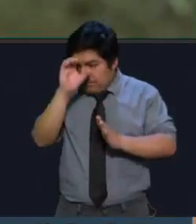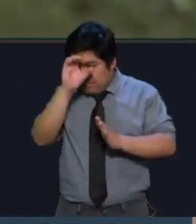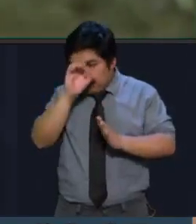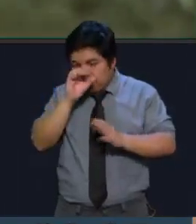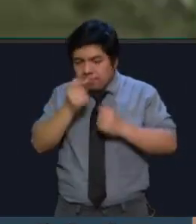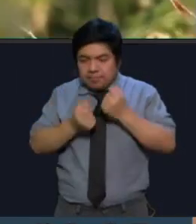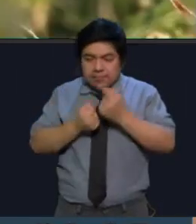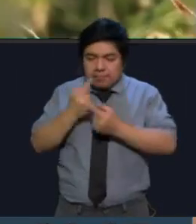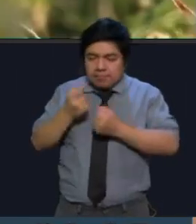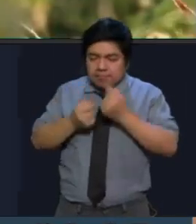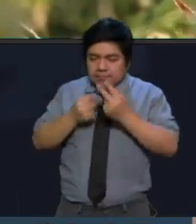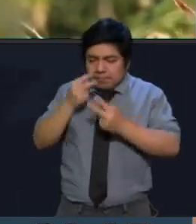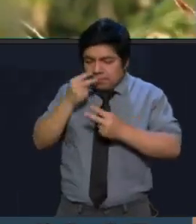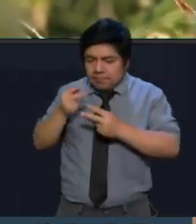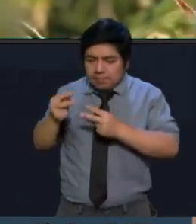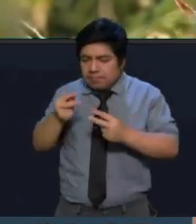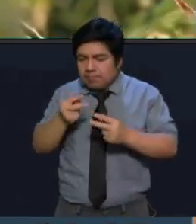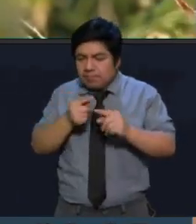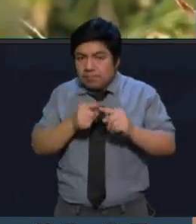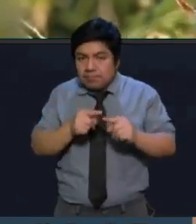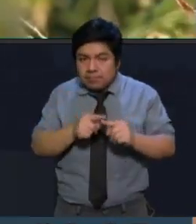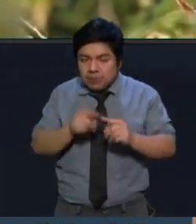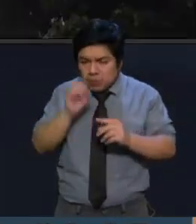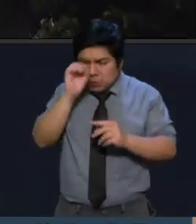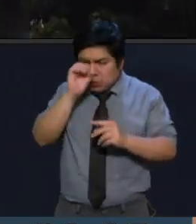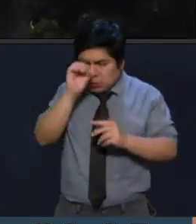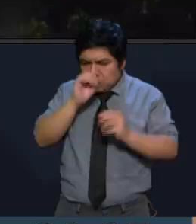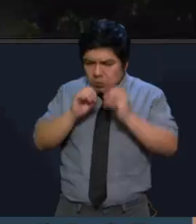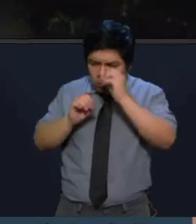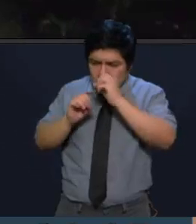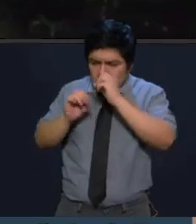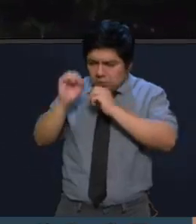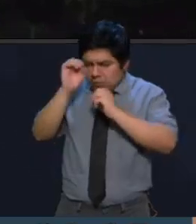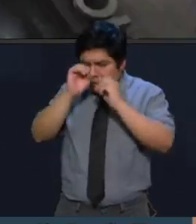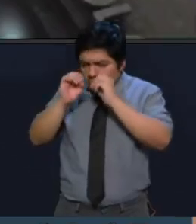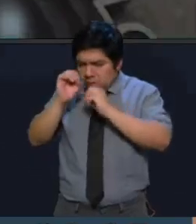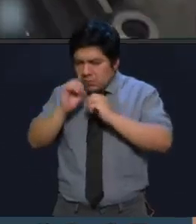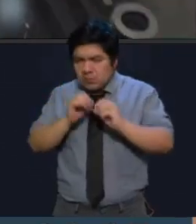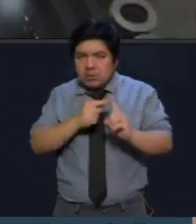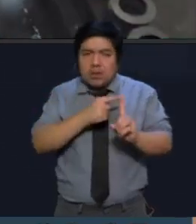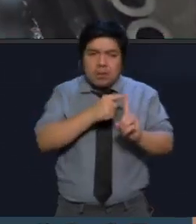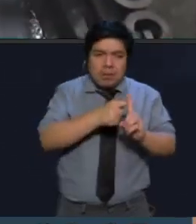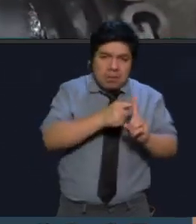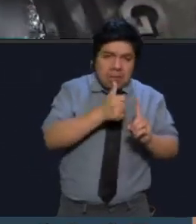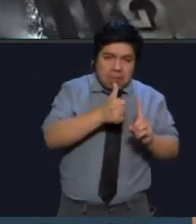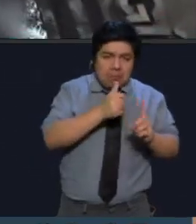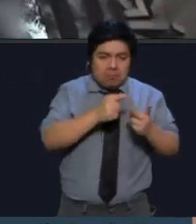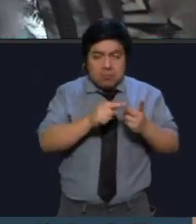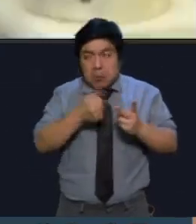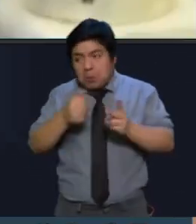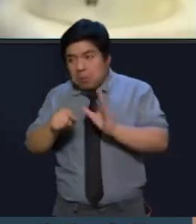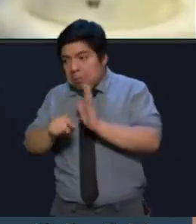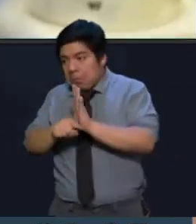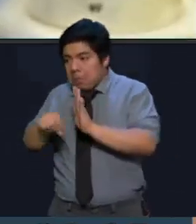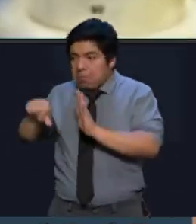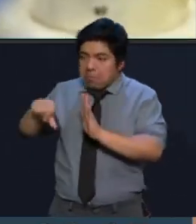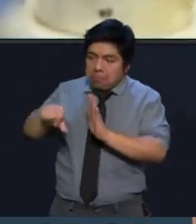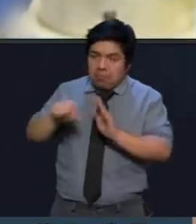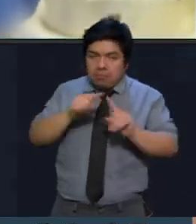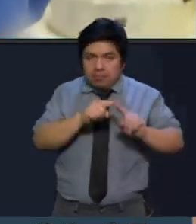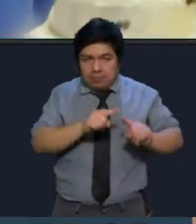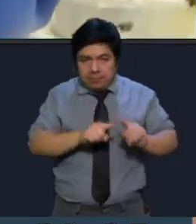vas a encontrar una cantidad de opiniones a favor y otros en contra, ambos en